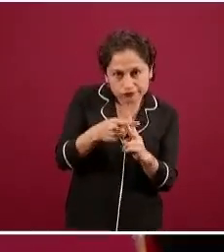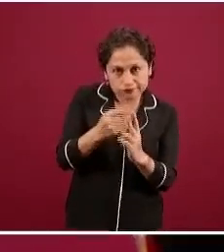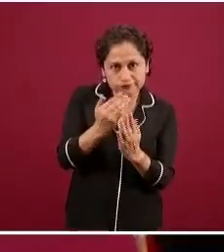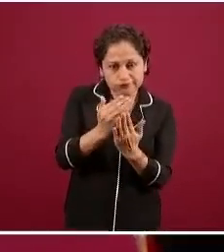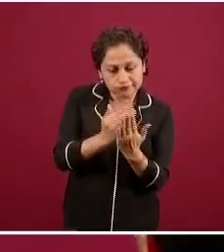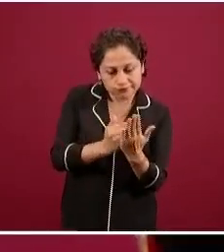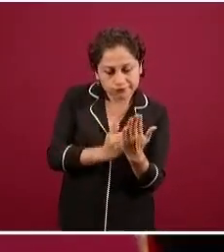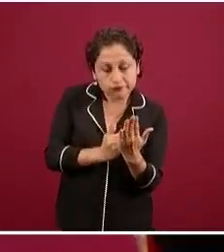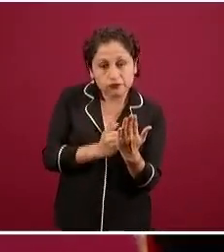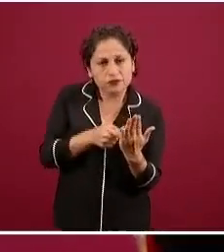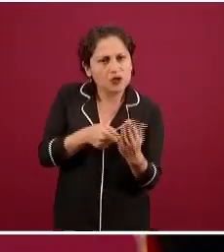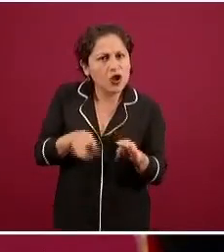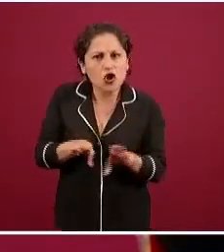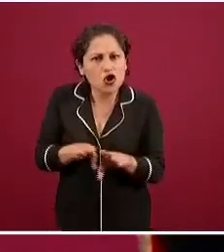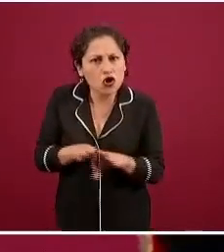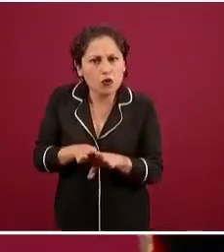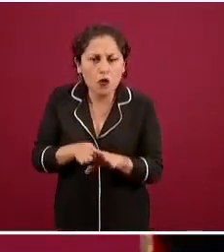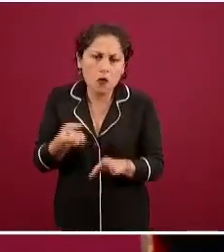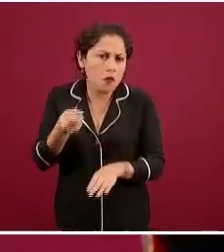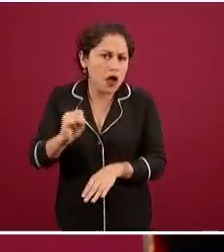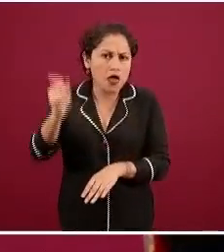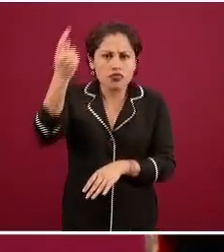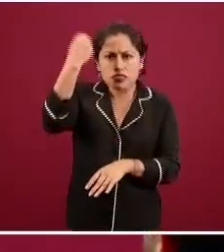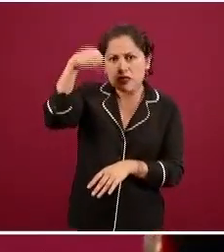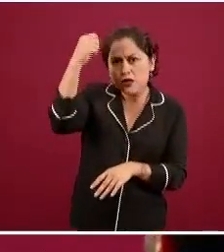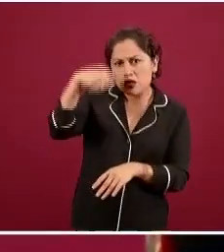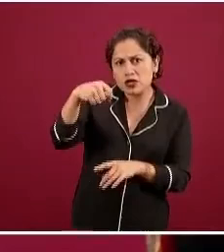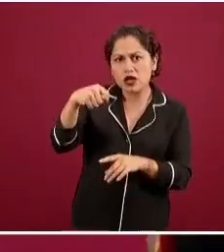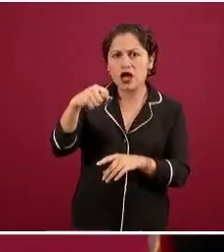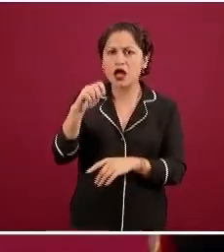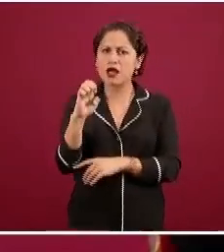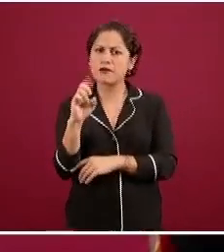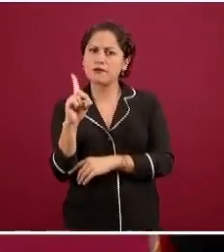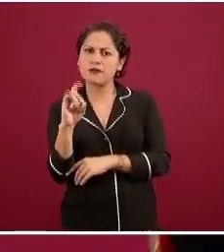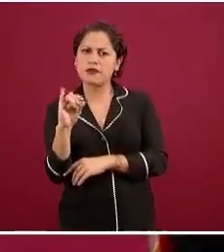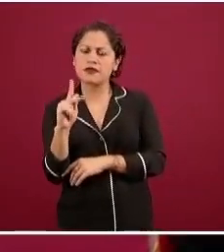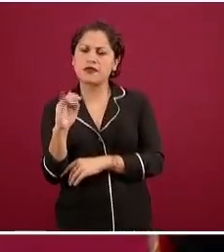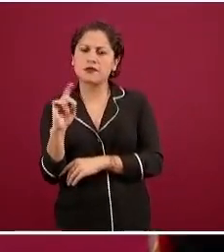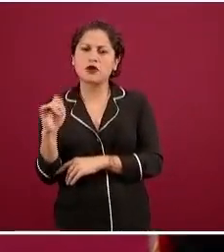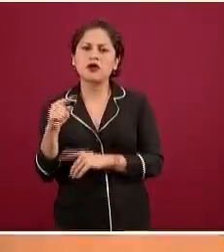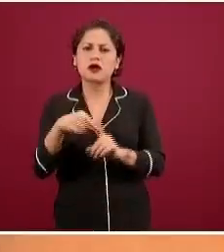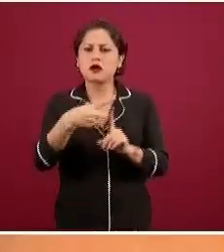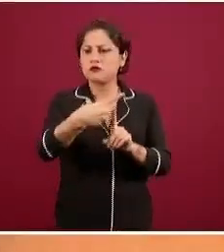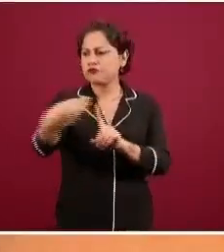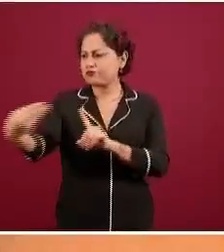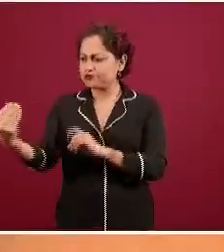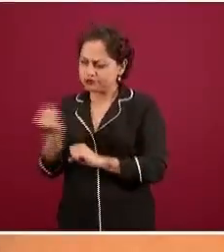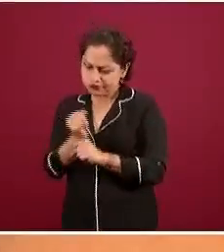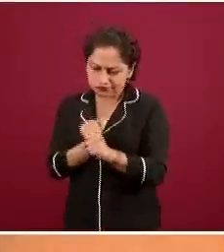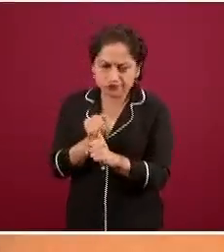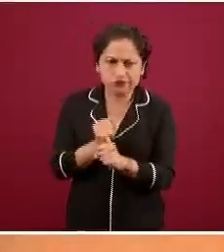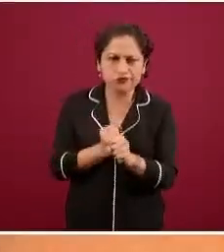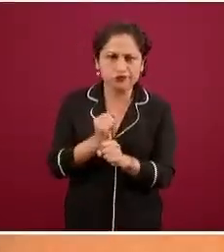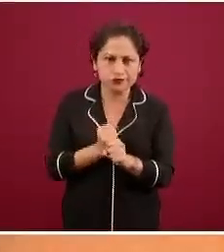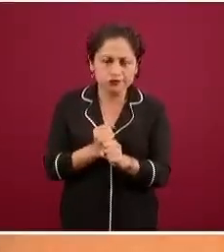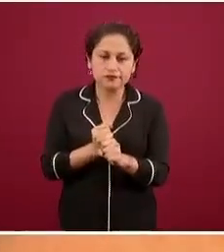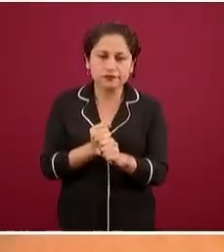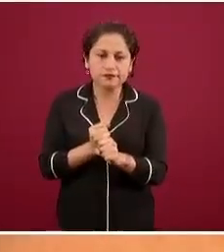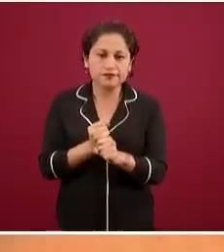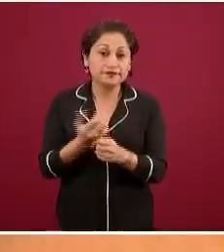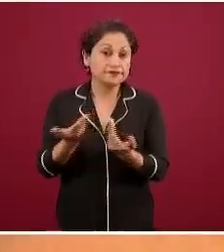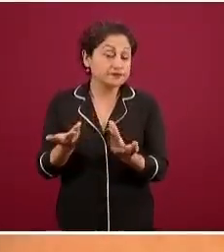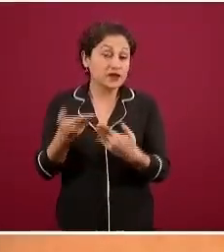existen, se han desarrollado a lo largo de muchos años, y en el tema de las enfermedades de muy